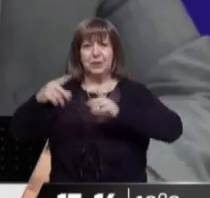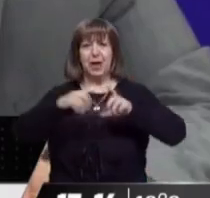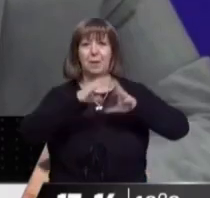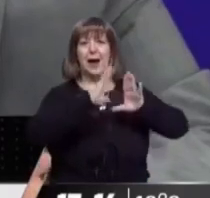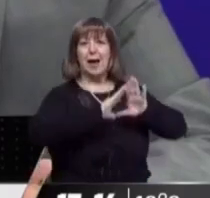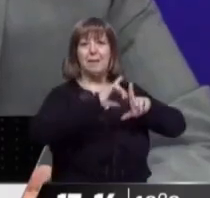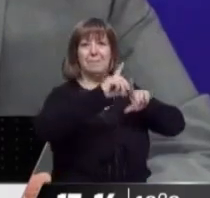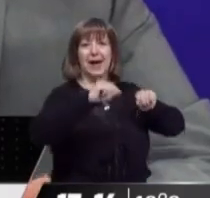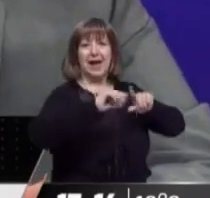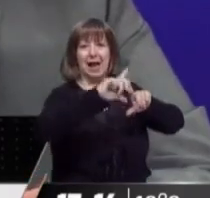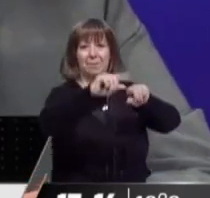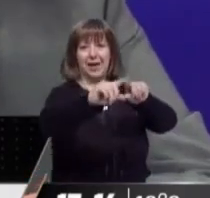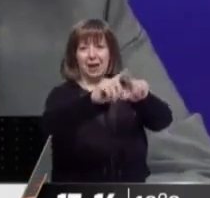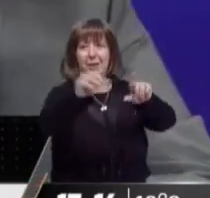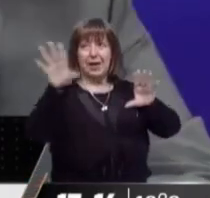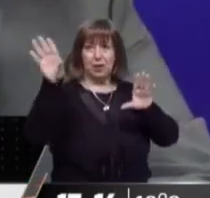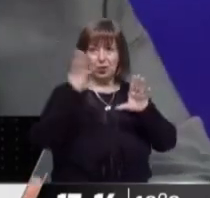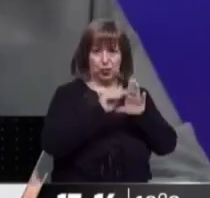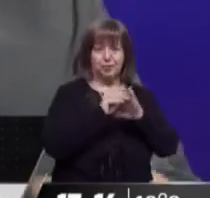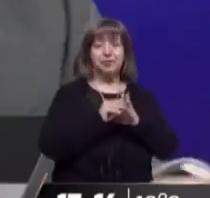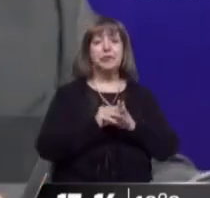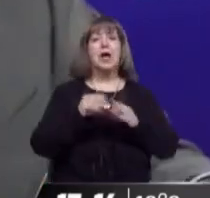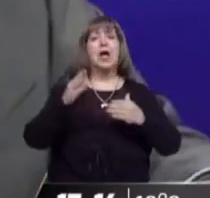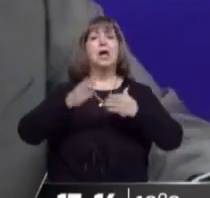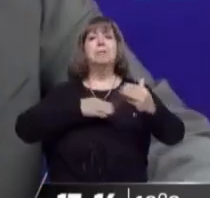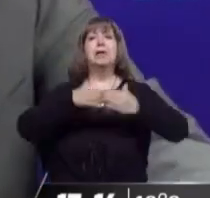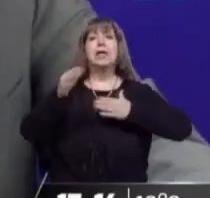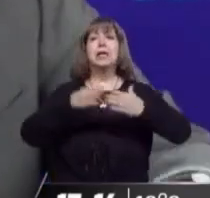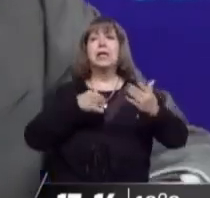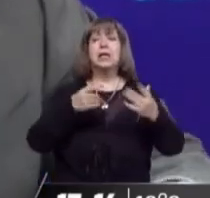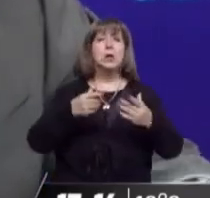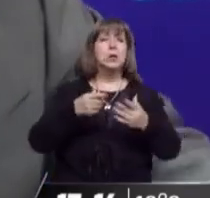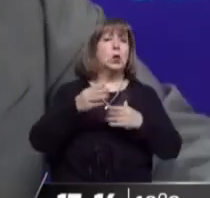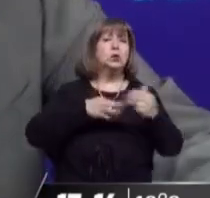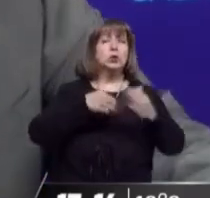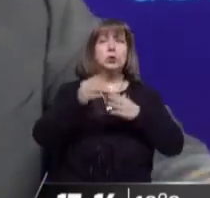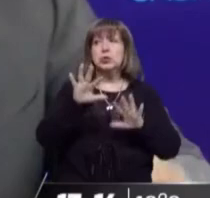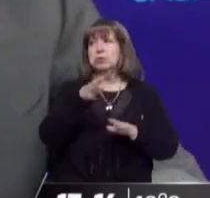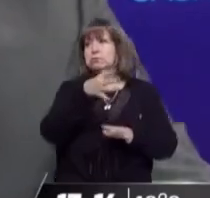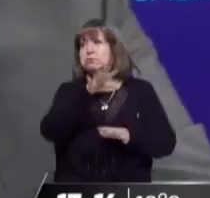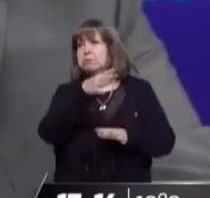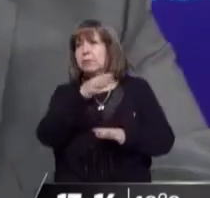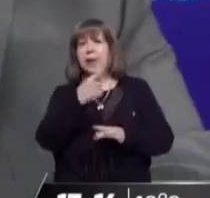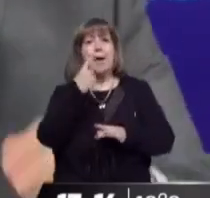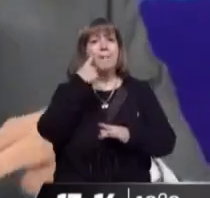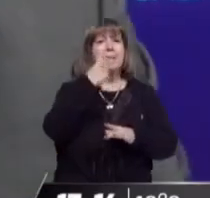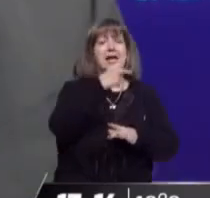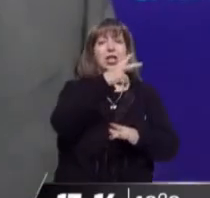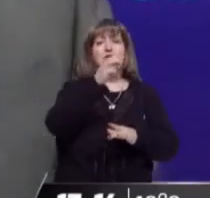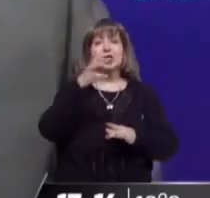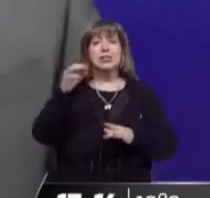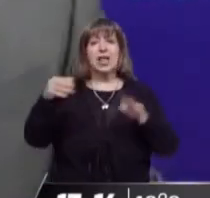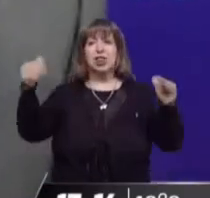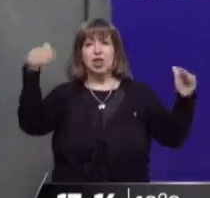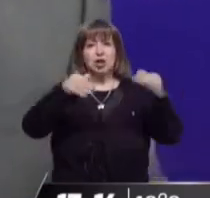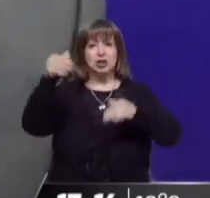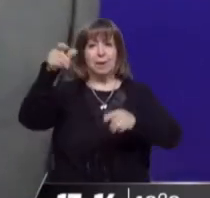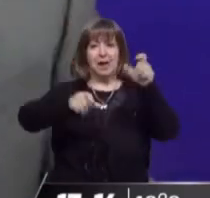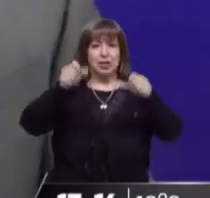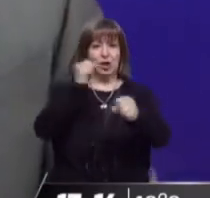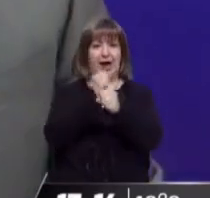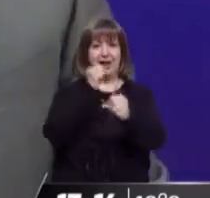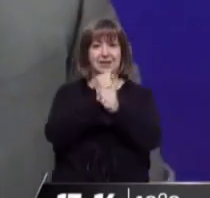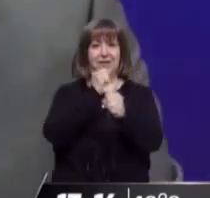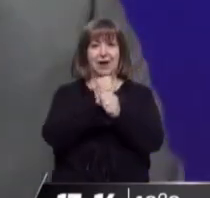concretando. El periodo pico de construcción de los parques van a demandar alrededor de 1.200 puestos de trabajo directo,